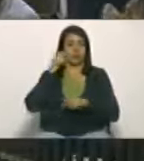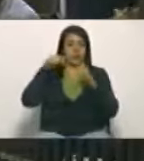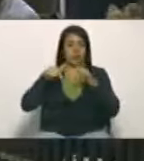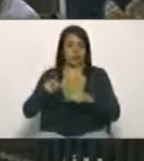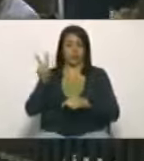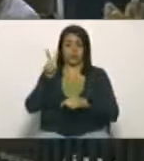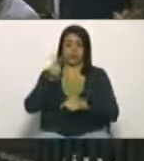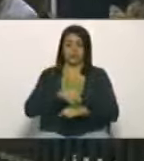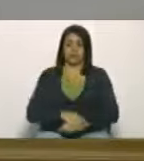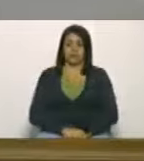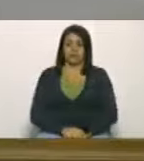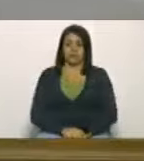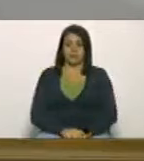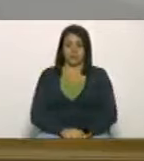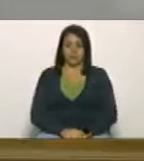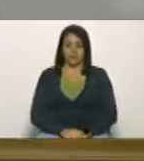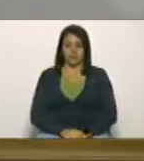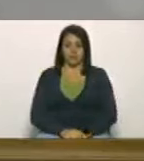país.